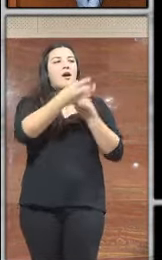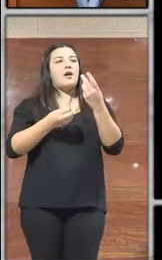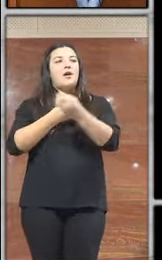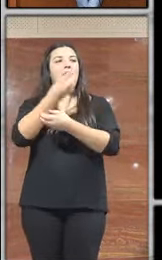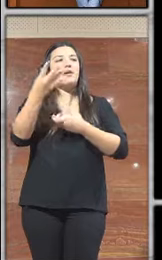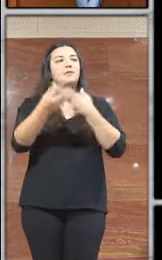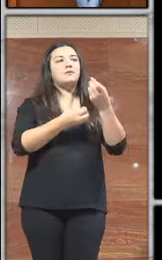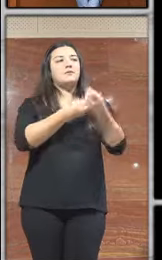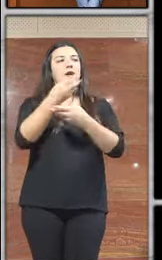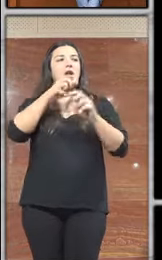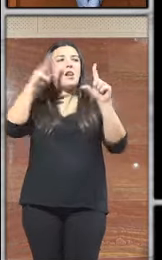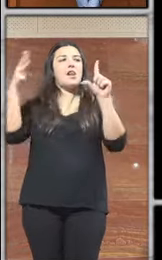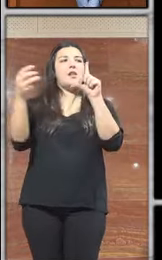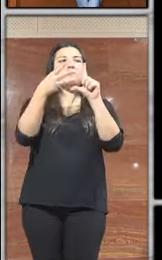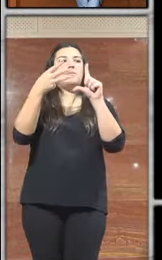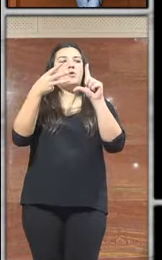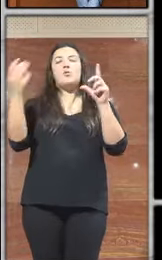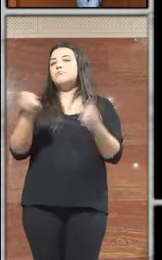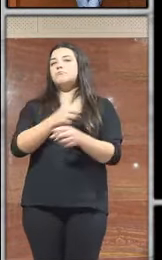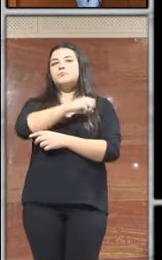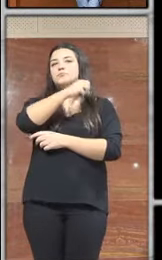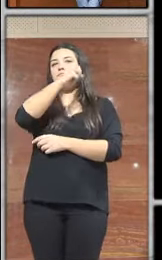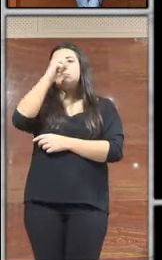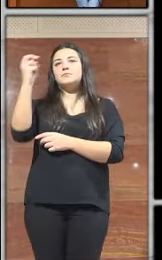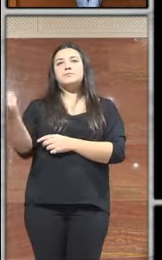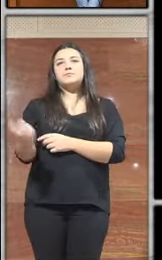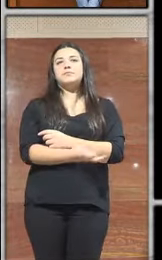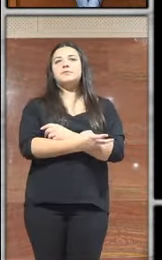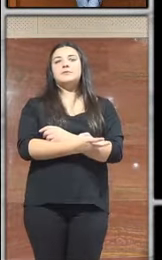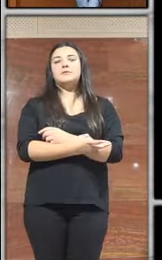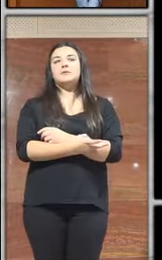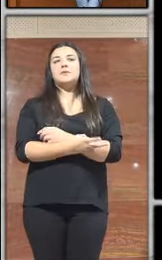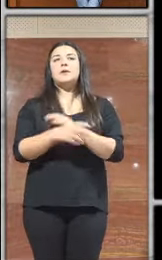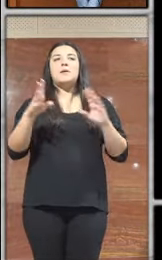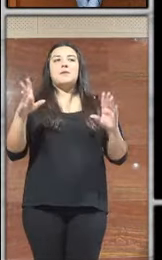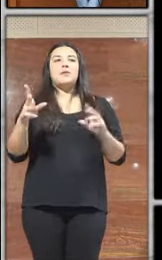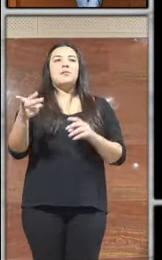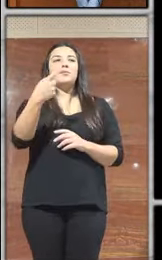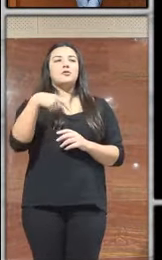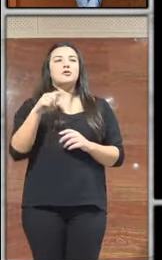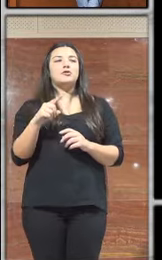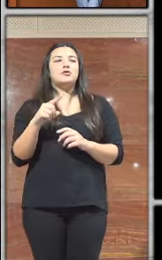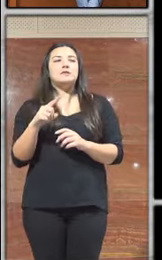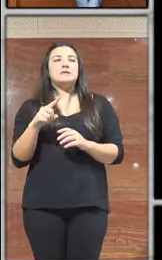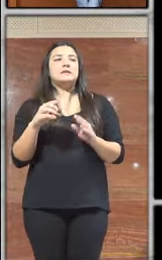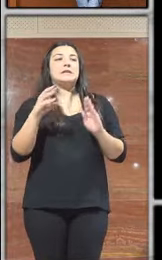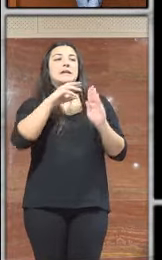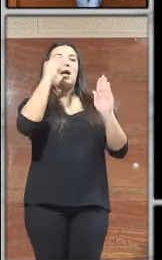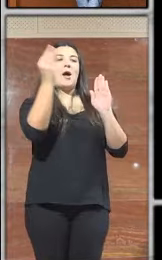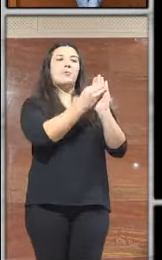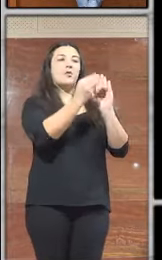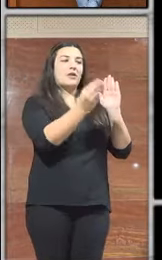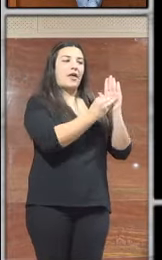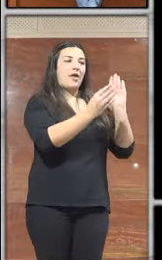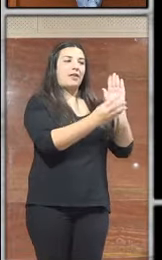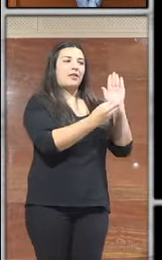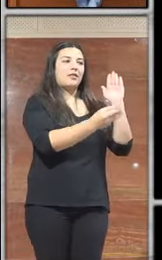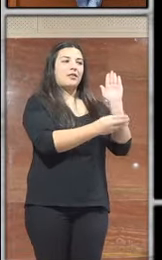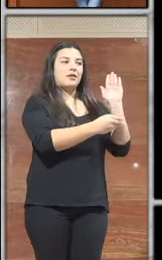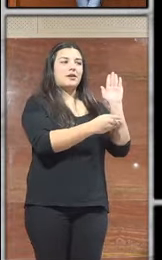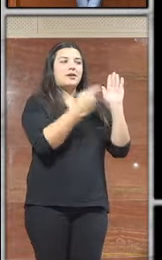blog, el tal, pero ha sido abrumadora la mayoría de vuestras aportaciones que dicen, me gustaría, os